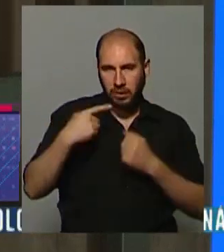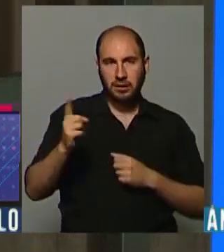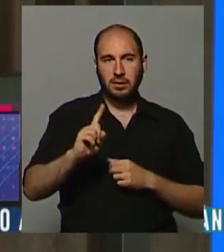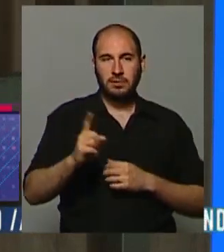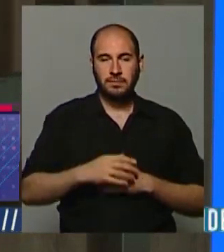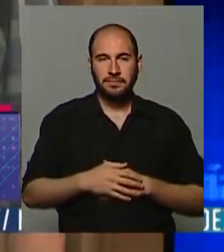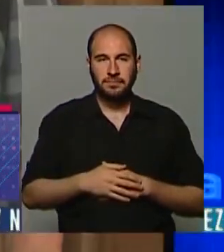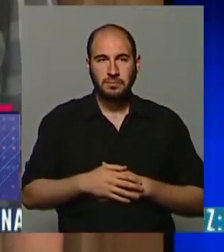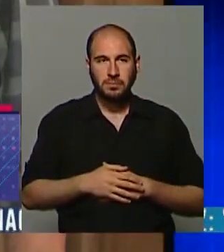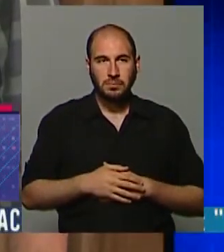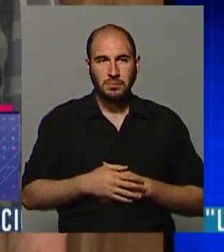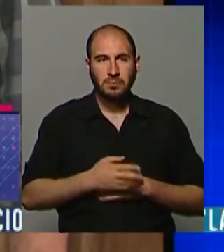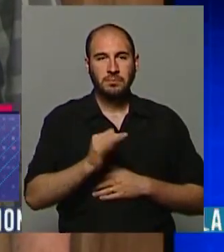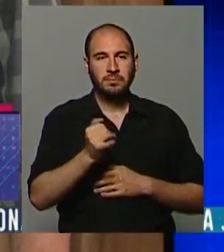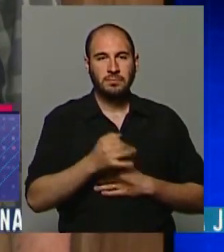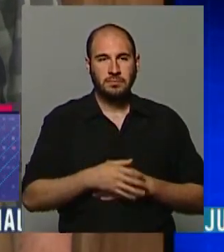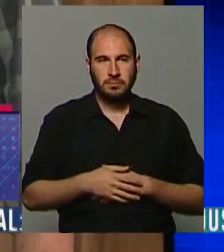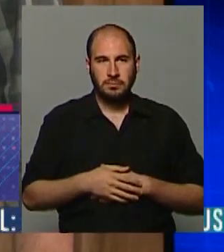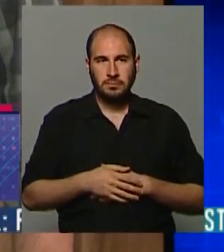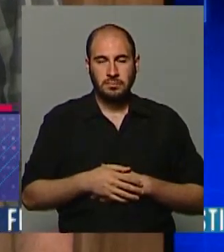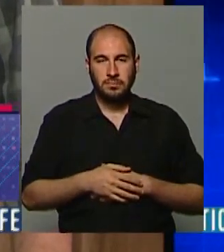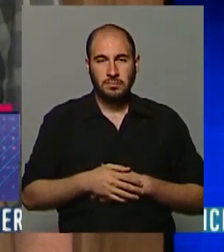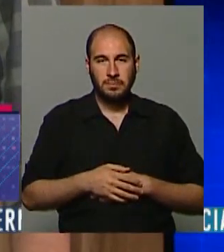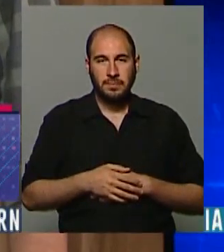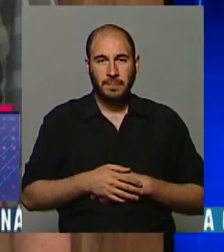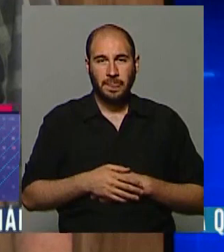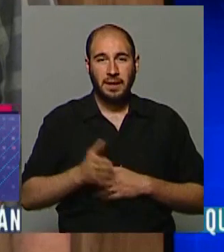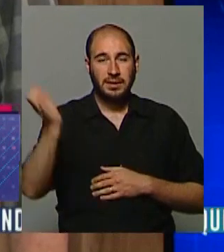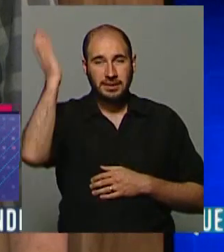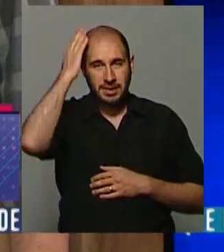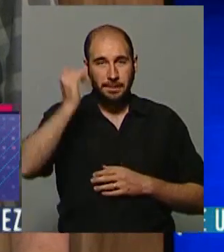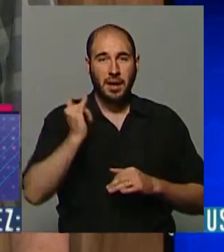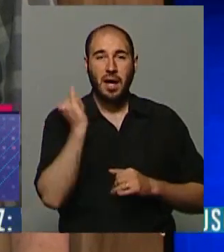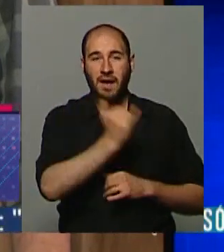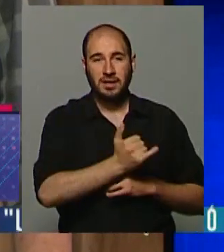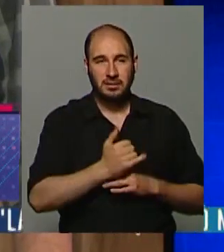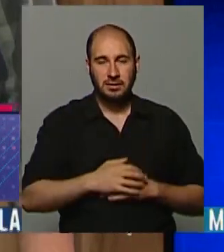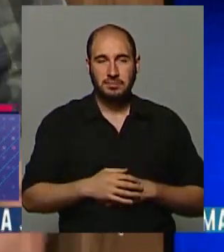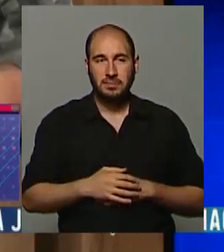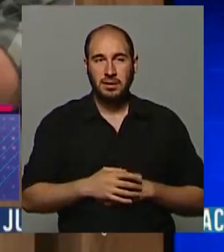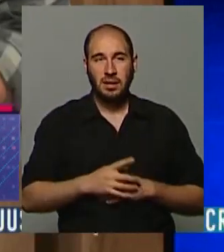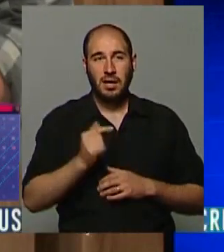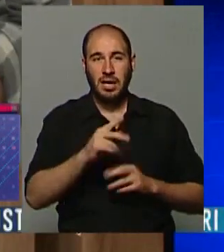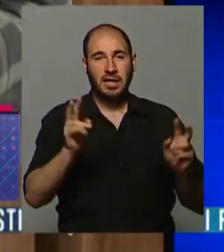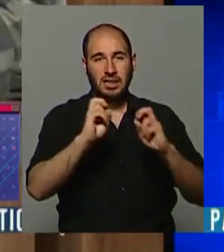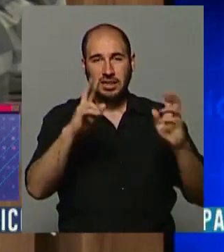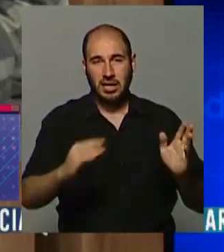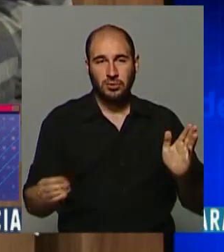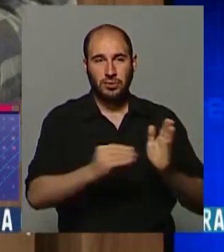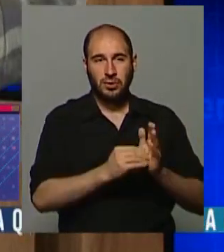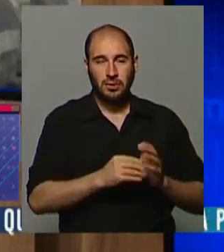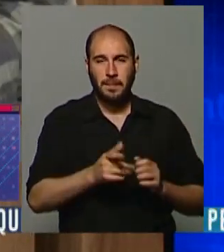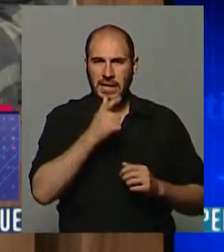soberanía. Es así, cuando Donald Trump avisa de que va a calificar